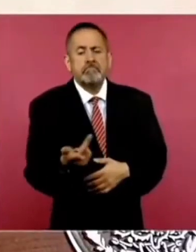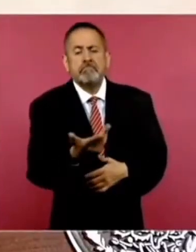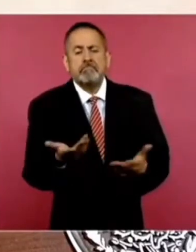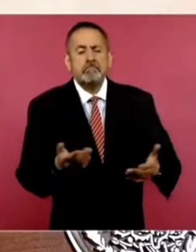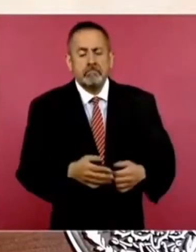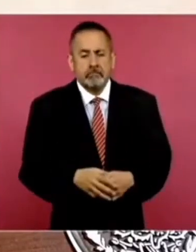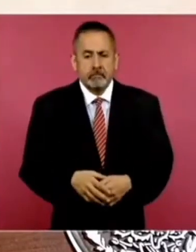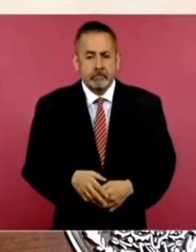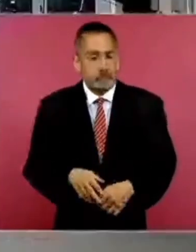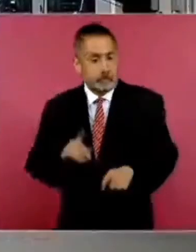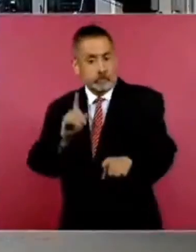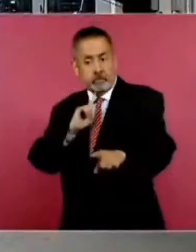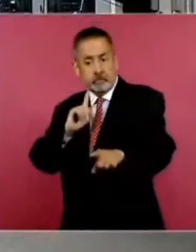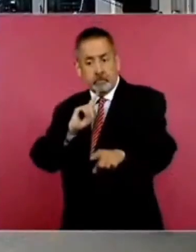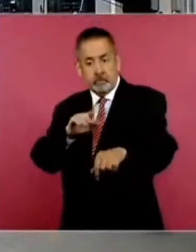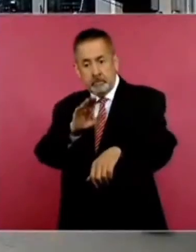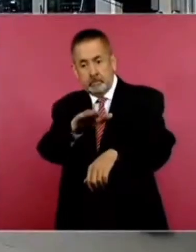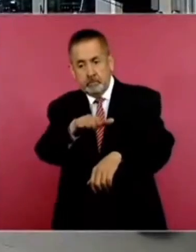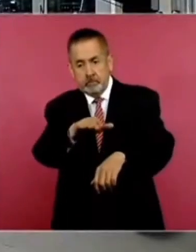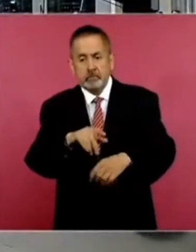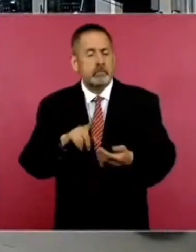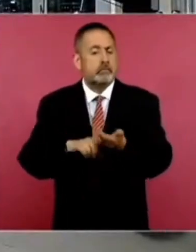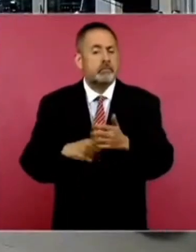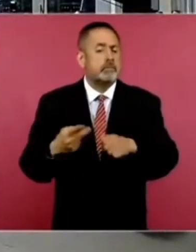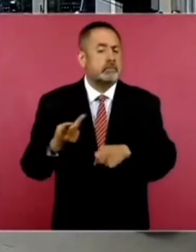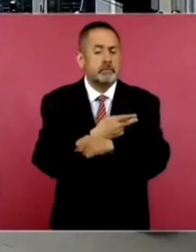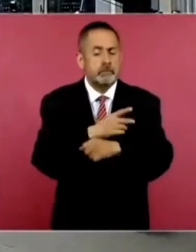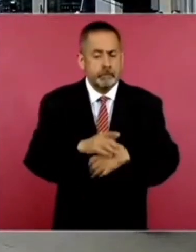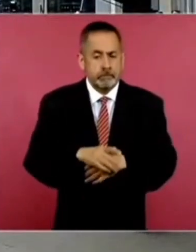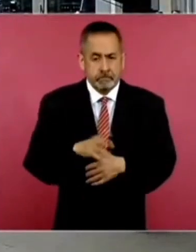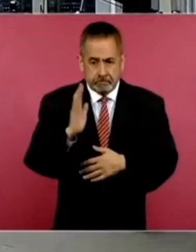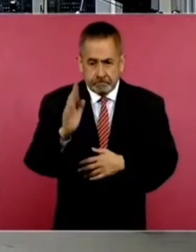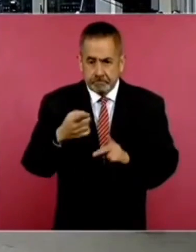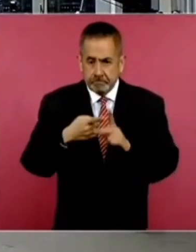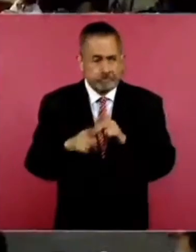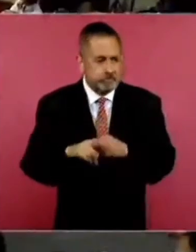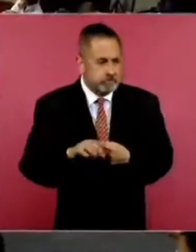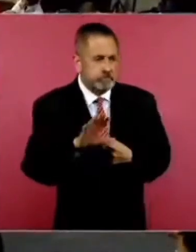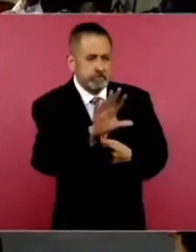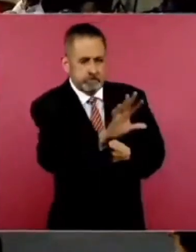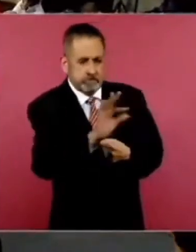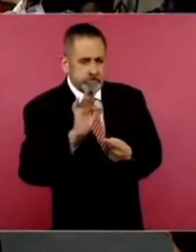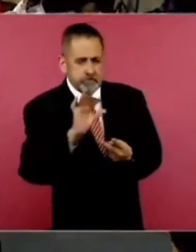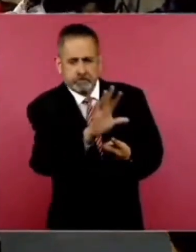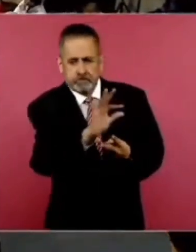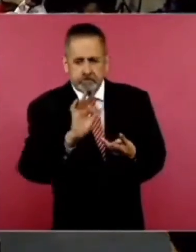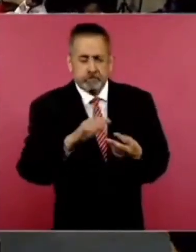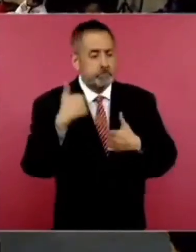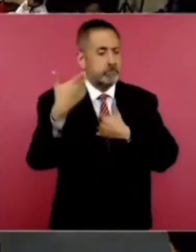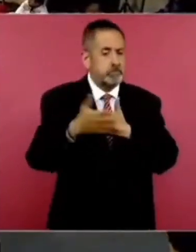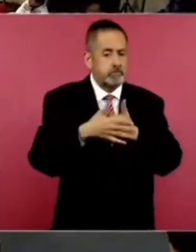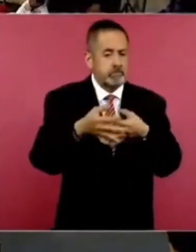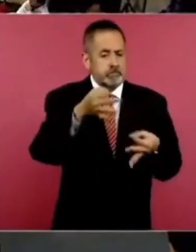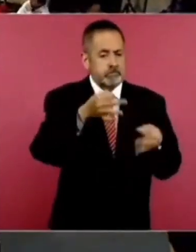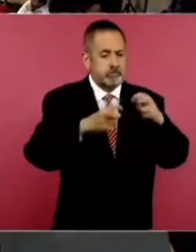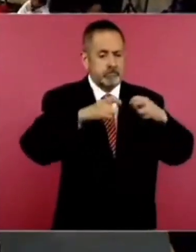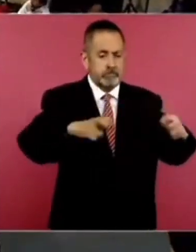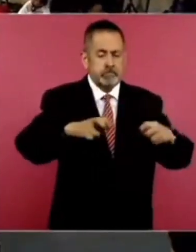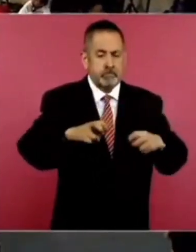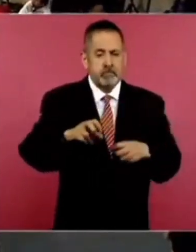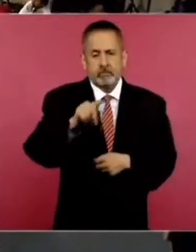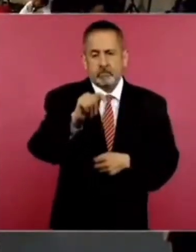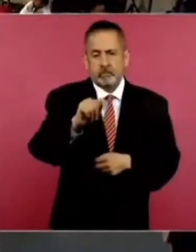Presidente, también ya inició este proceso para designar a los magistrados de la Sala Superior del